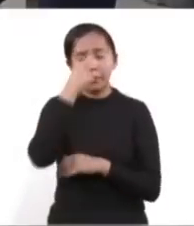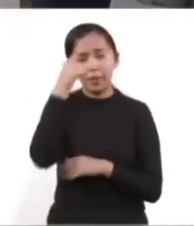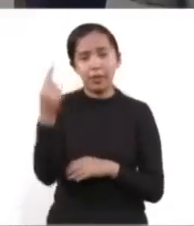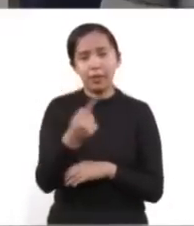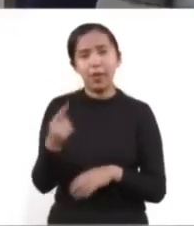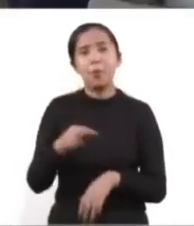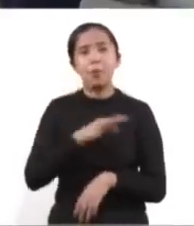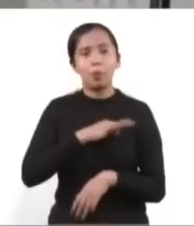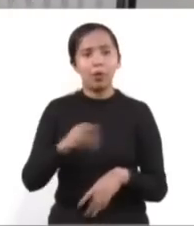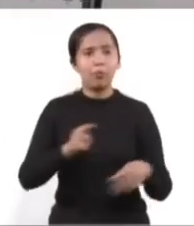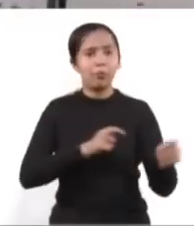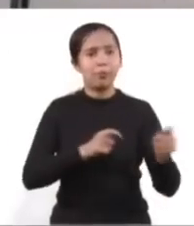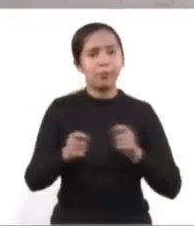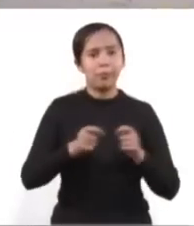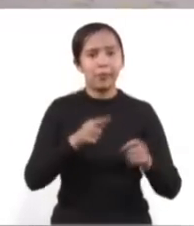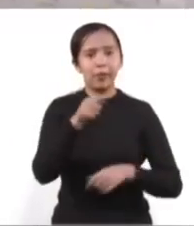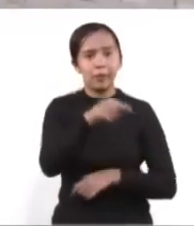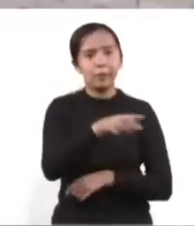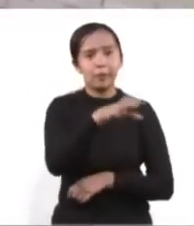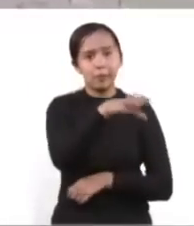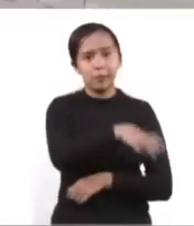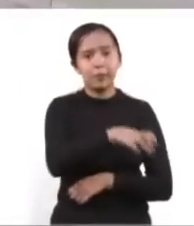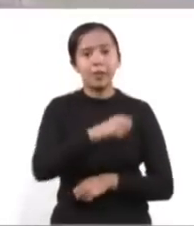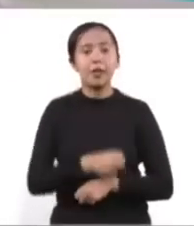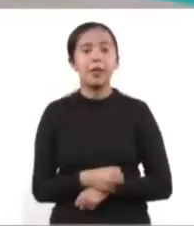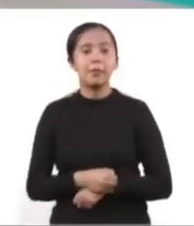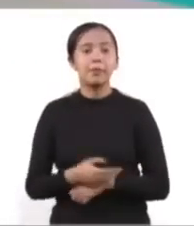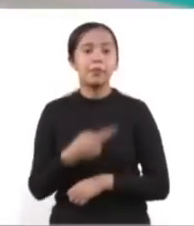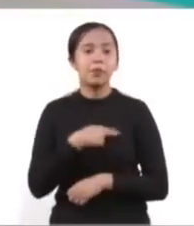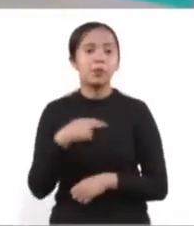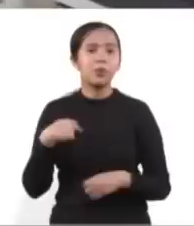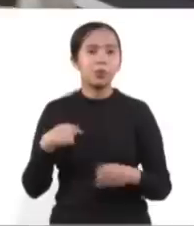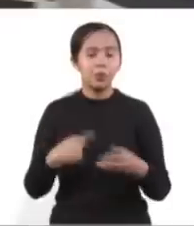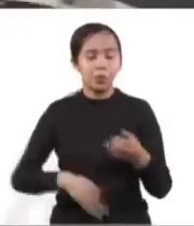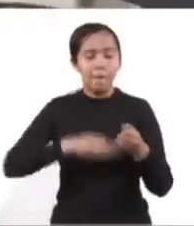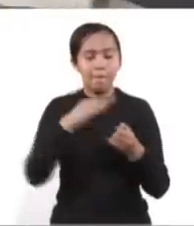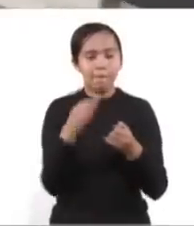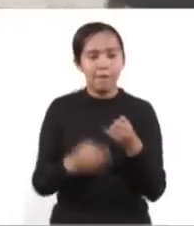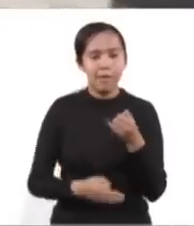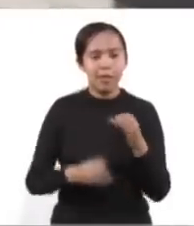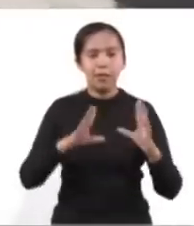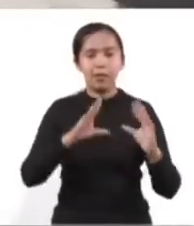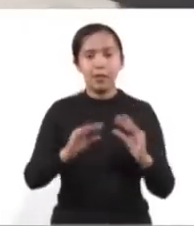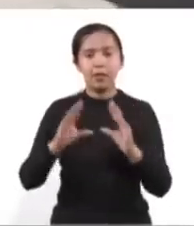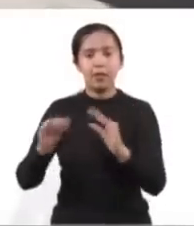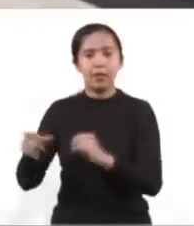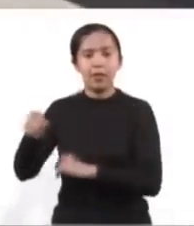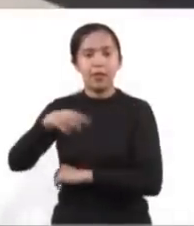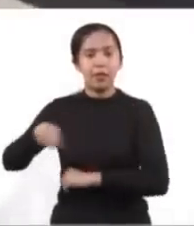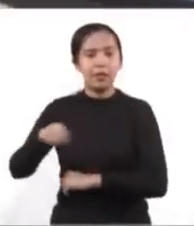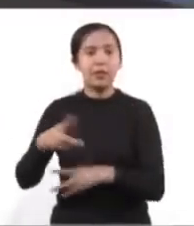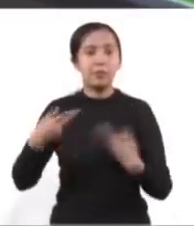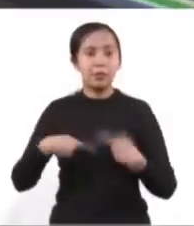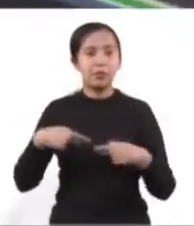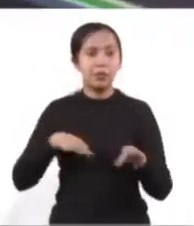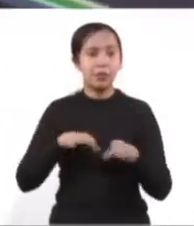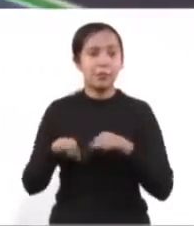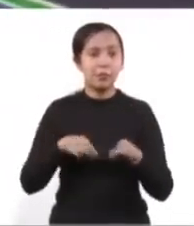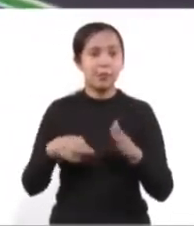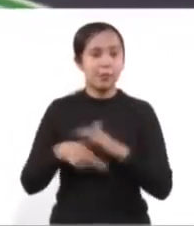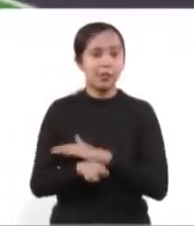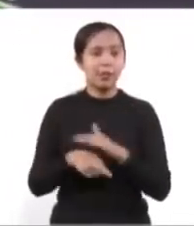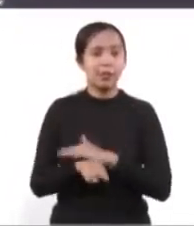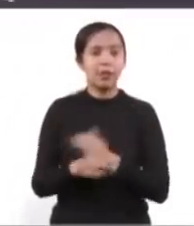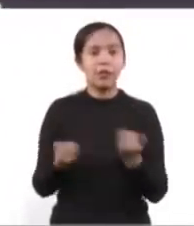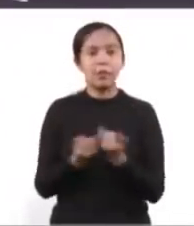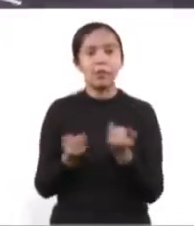y sus componentes. Así nos encontramos en la etapa final de capacitación de los trabajadores del metro y en la fase de